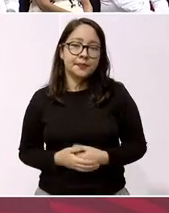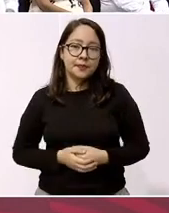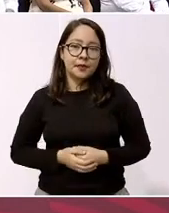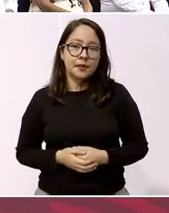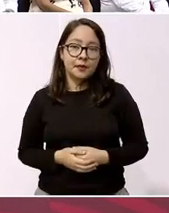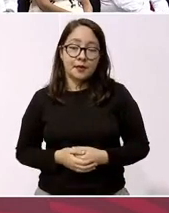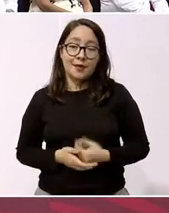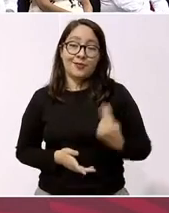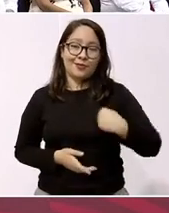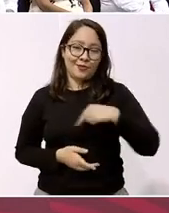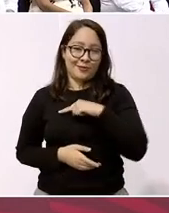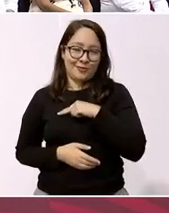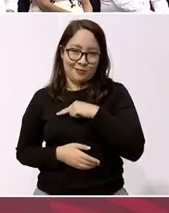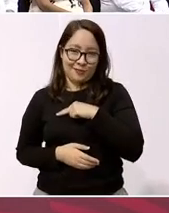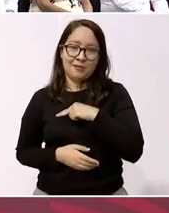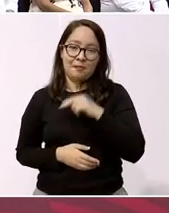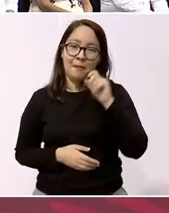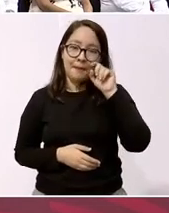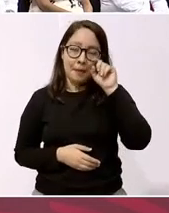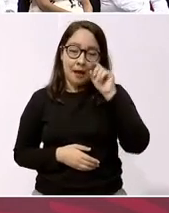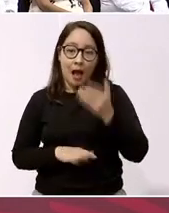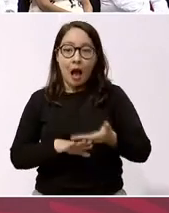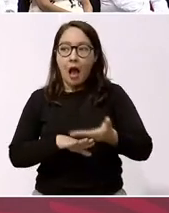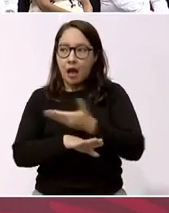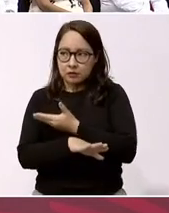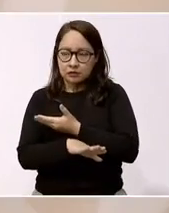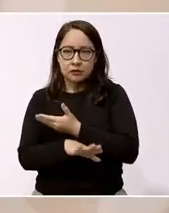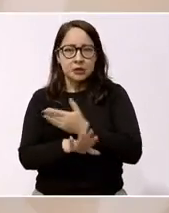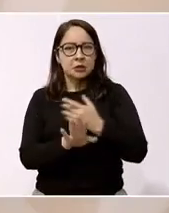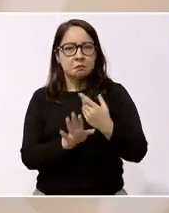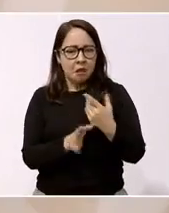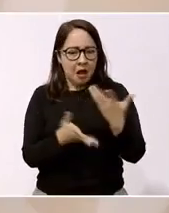le atinamos, ya llevamos tiempo